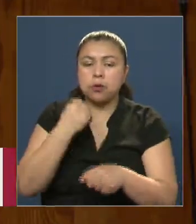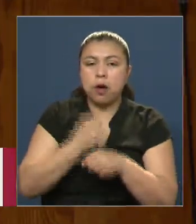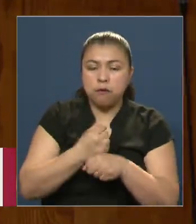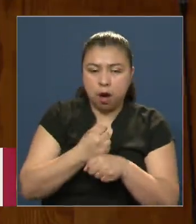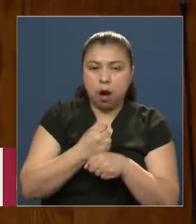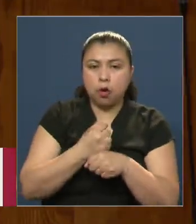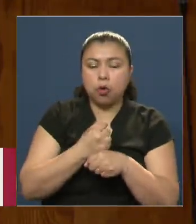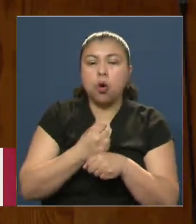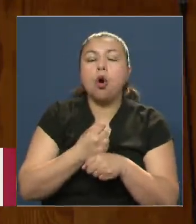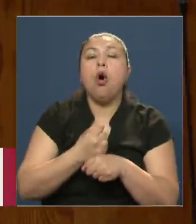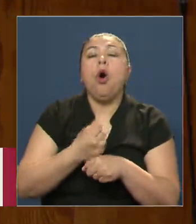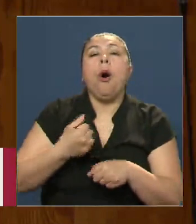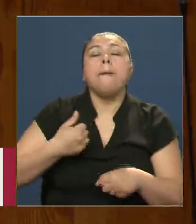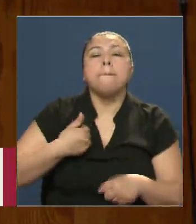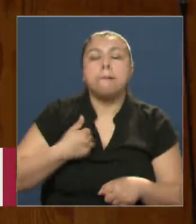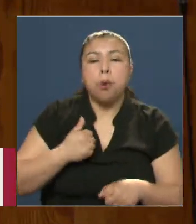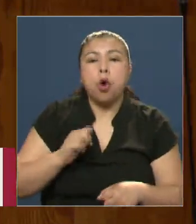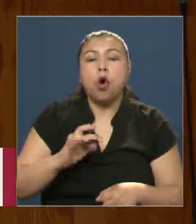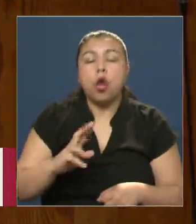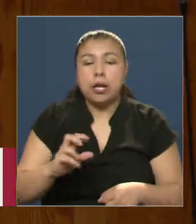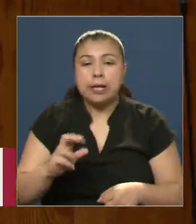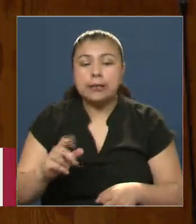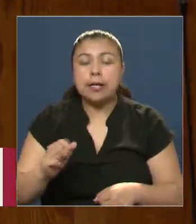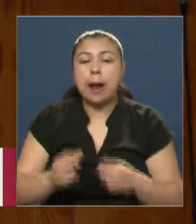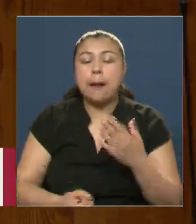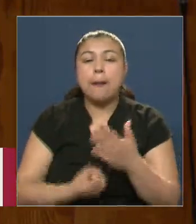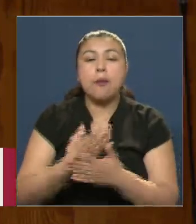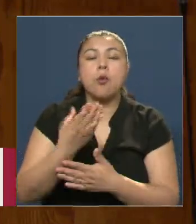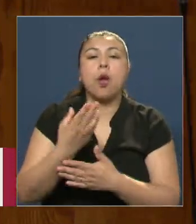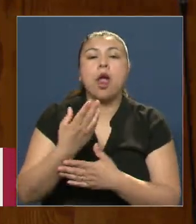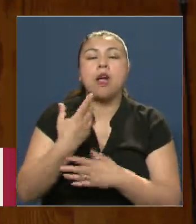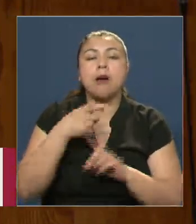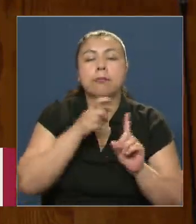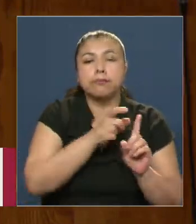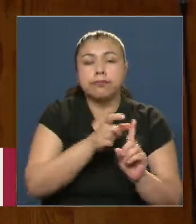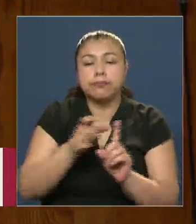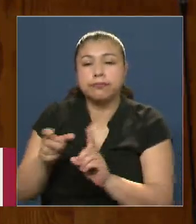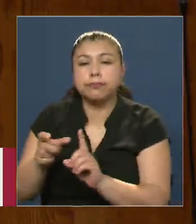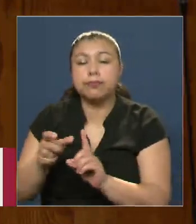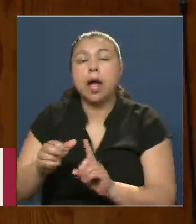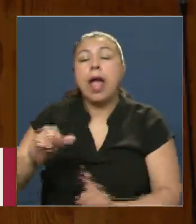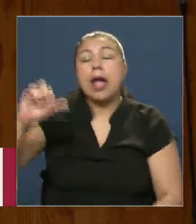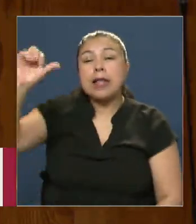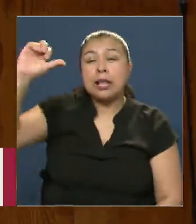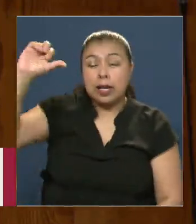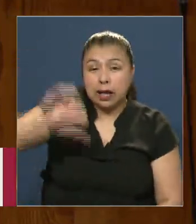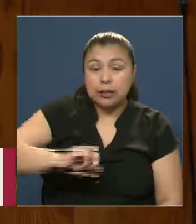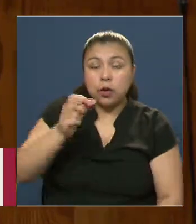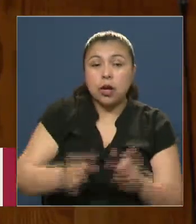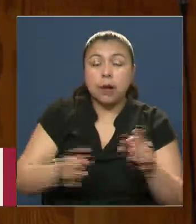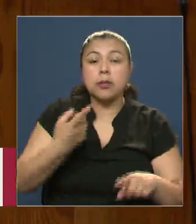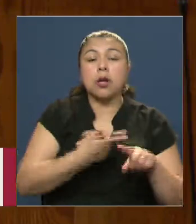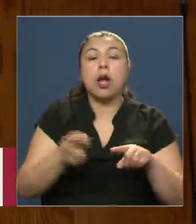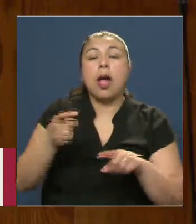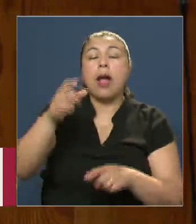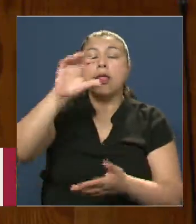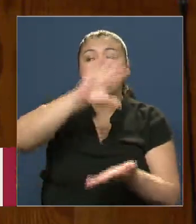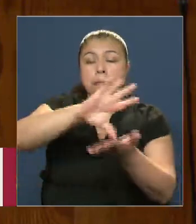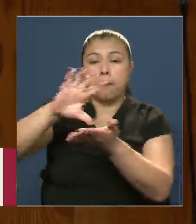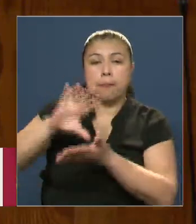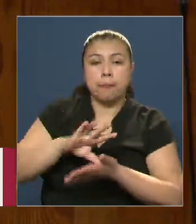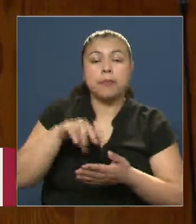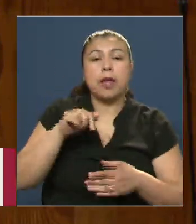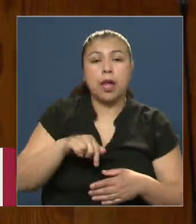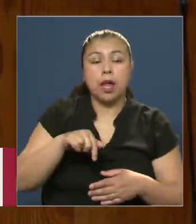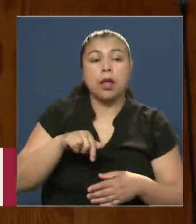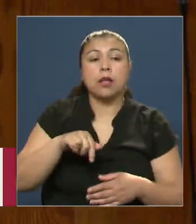policial moderna y efectiva que contribuya a la persecución penal internacional. En este contexto, como